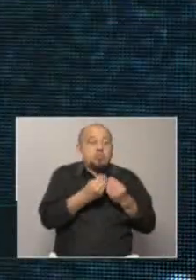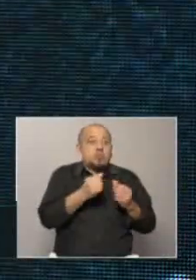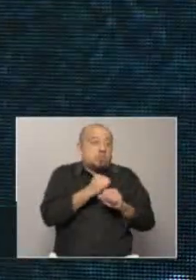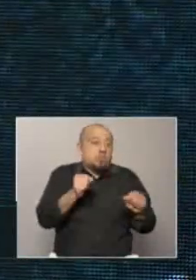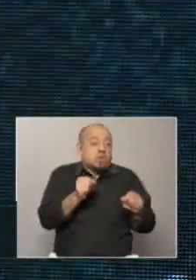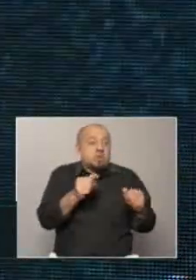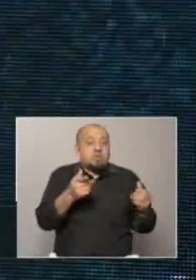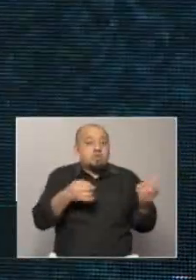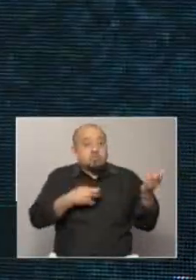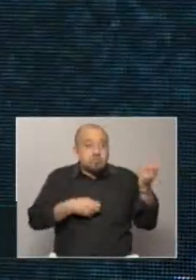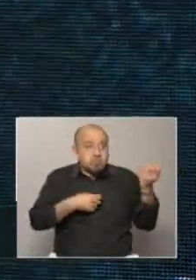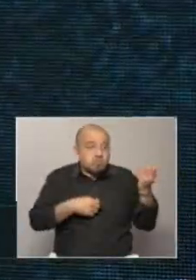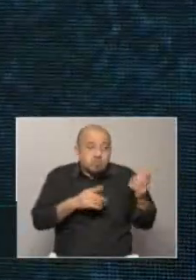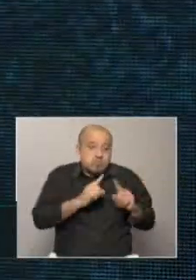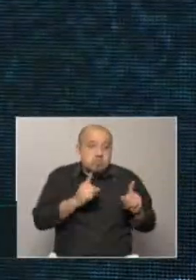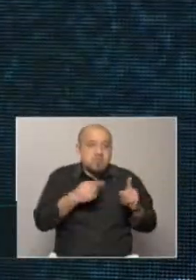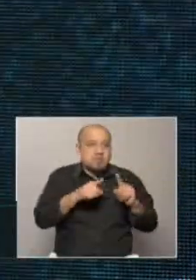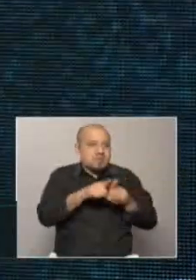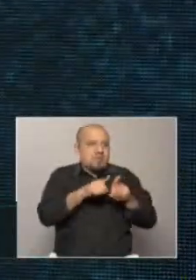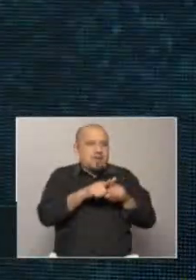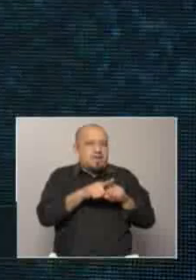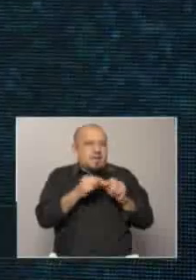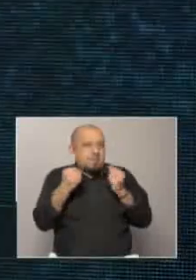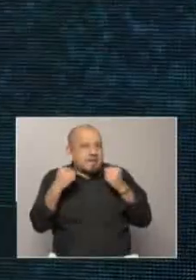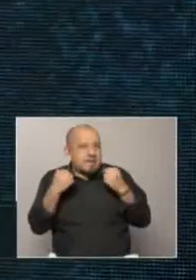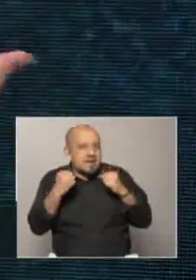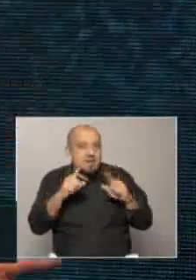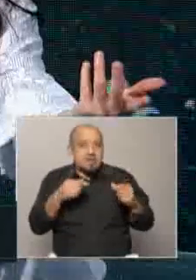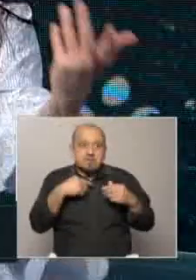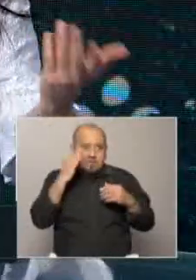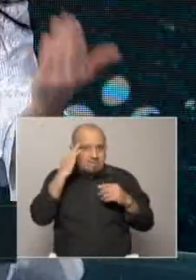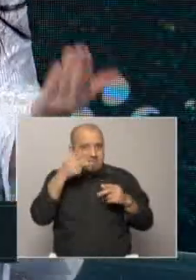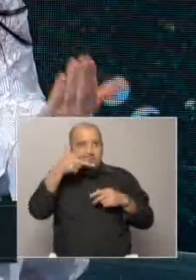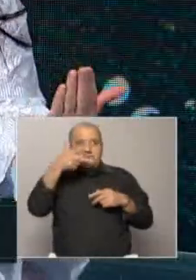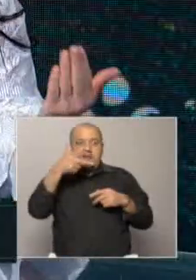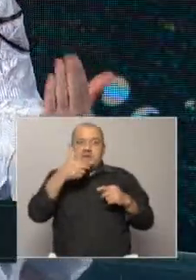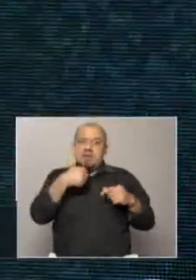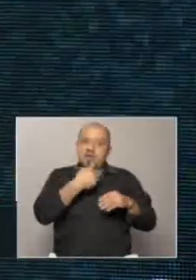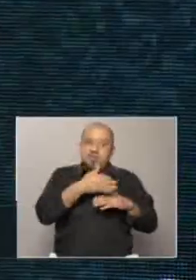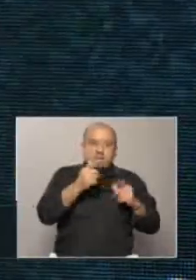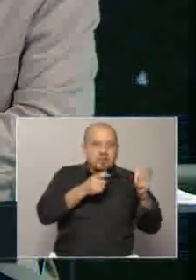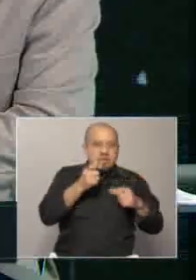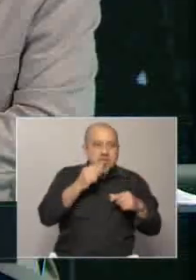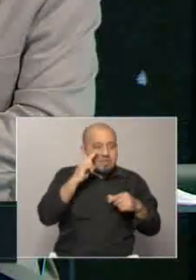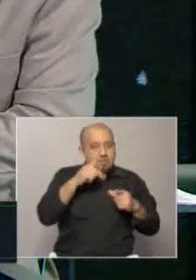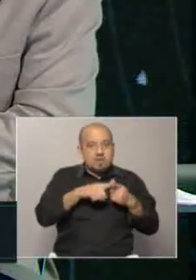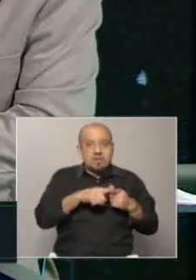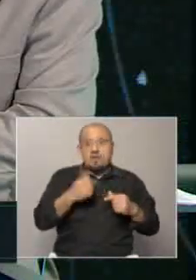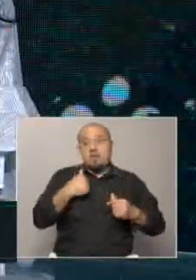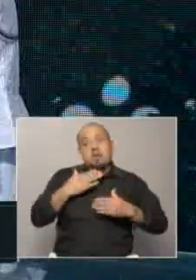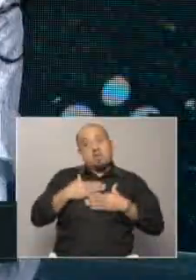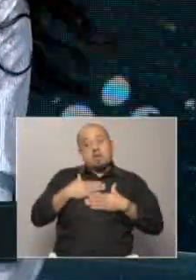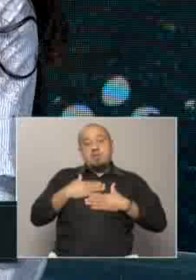tocar ni así, y para ellos tampoco es lo mismo que un ensayo, porque sabes que te están filmando, porque sabes que la gente te va a estar viendo en ese momento. Y el archivo que se genera para tu